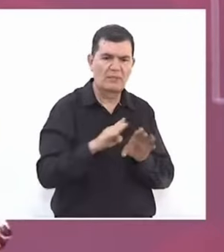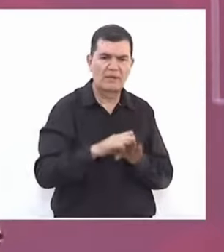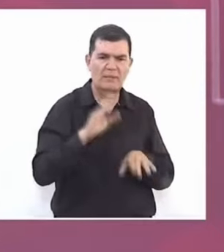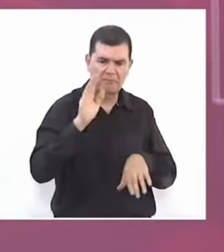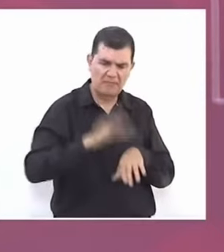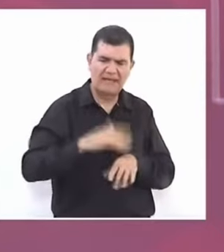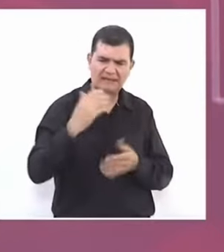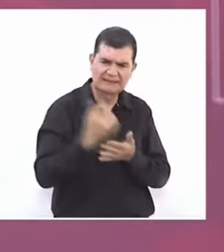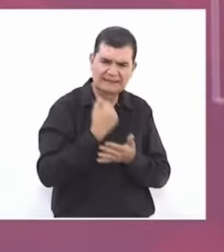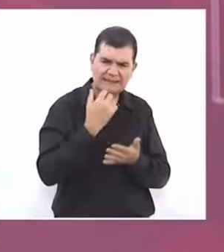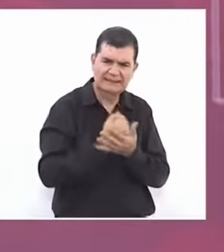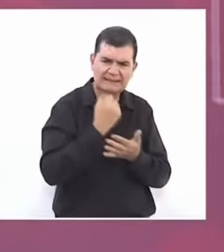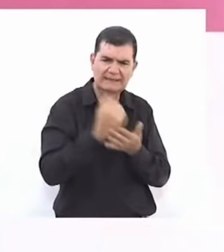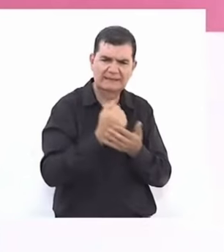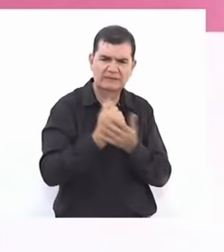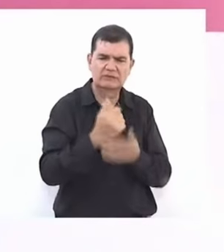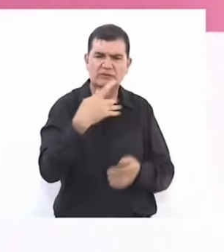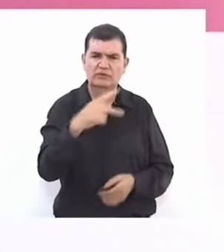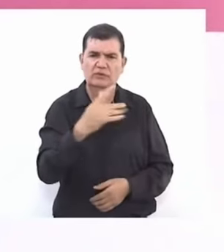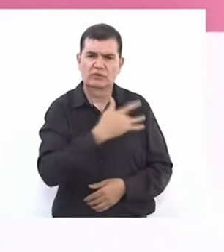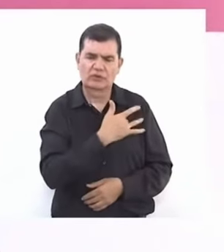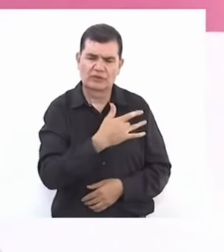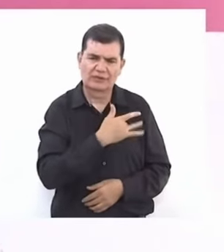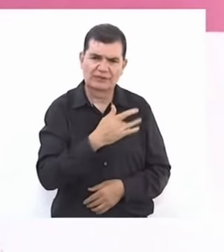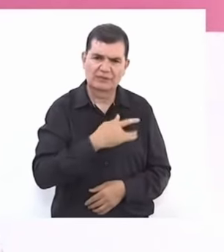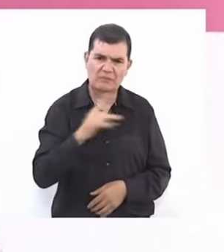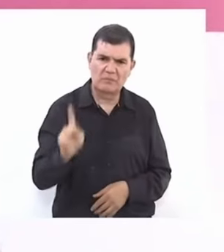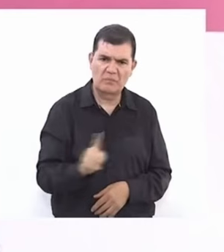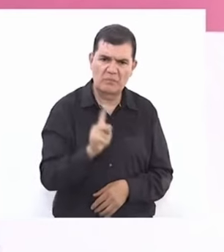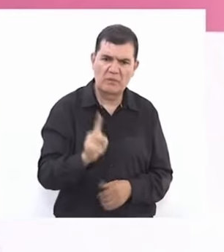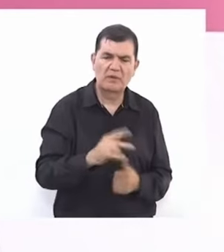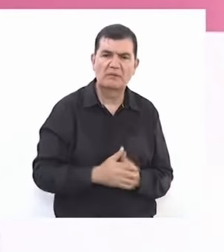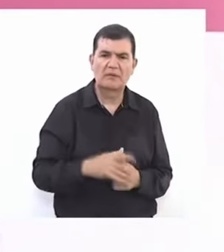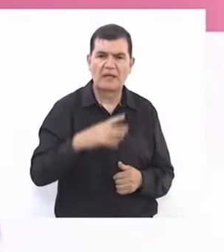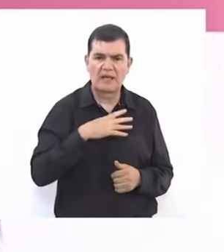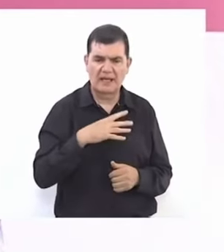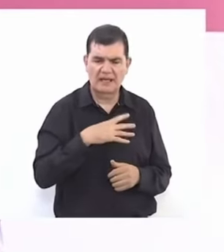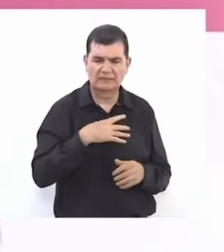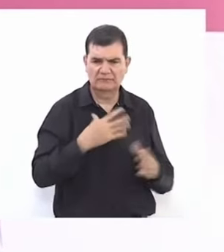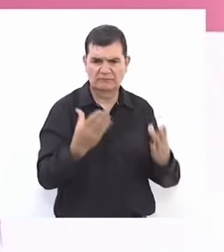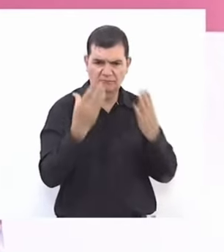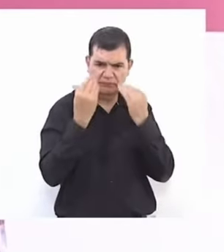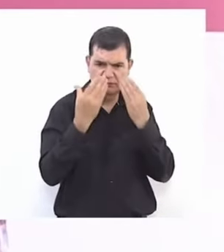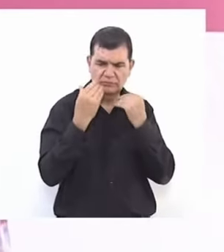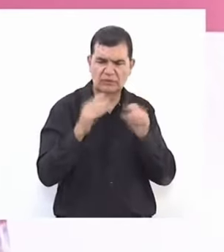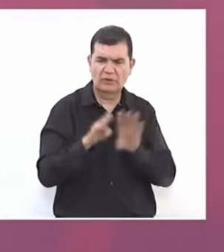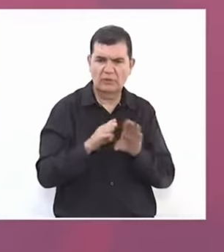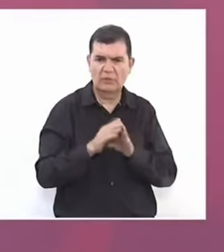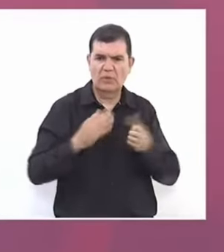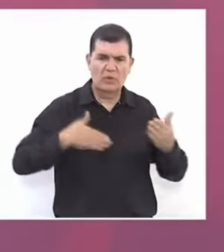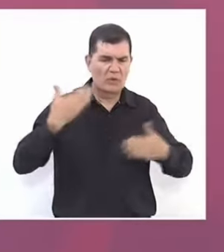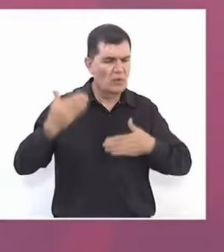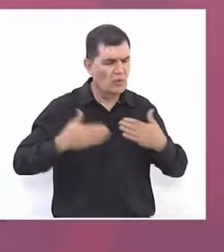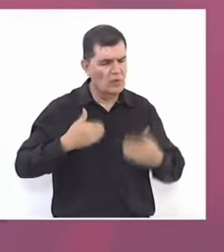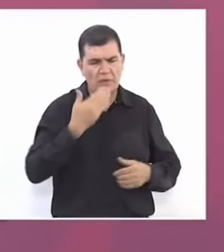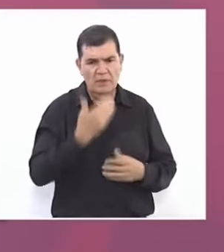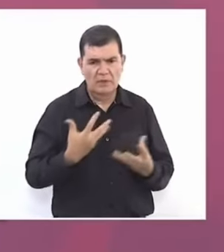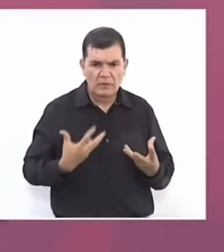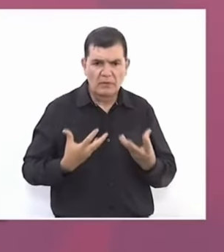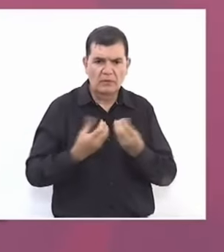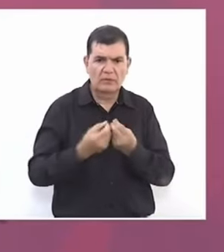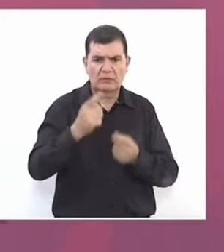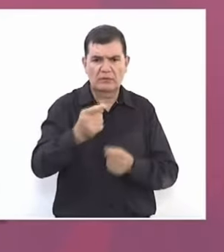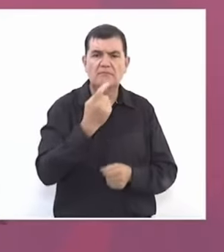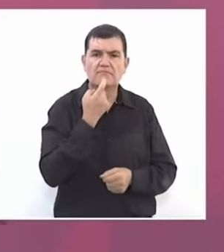todavía más el corazón de su pueblo, que es una enseñanza, que es un privilegio caminar